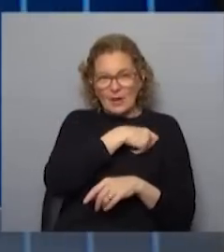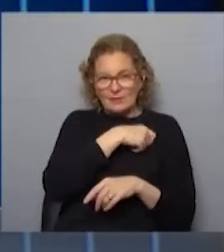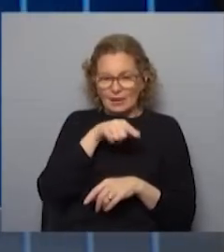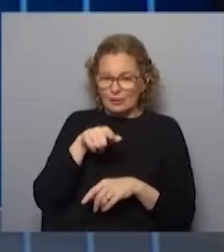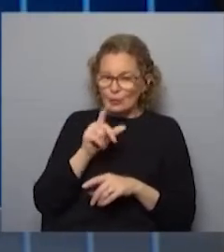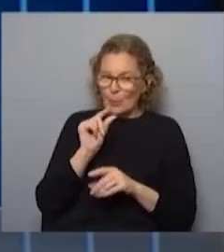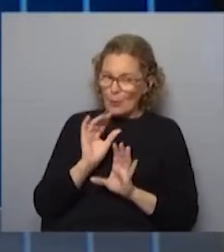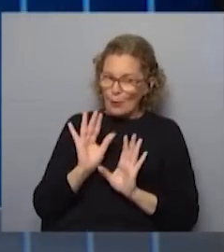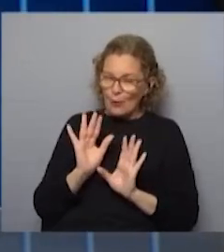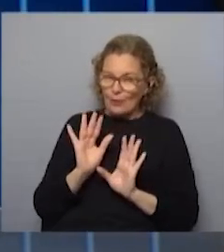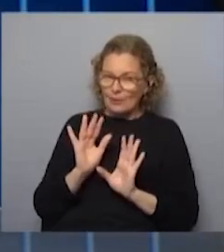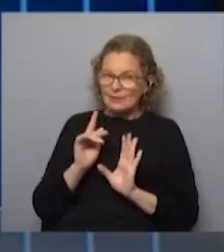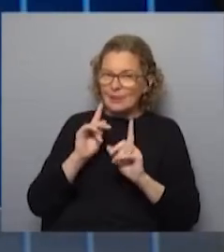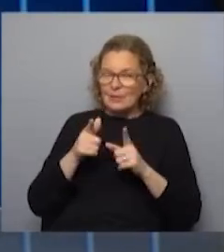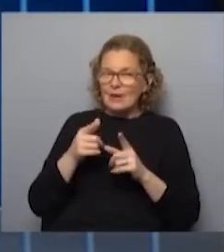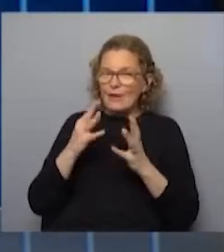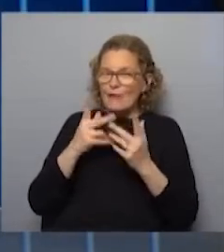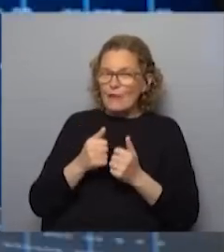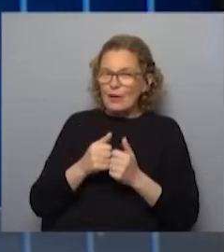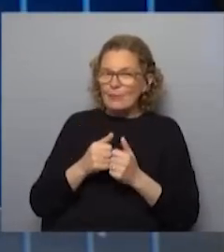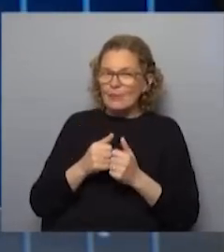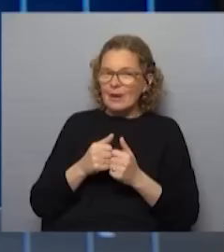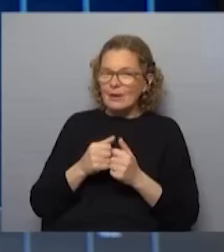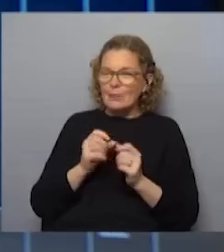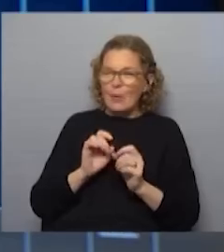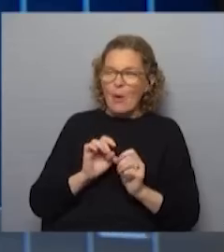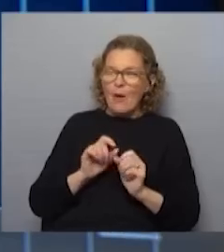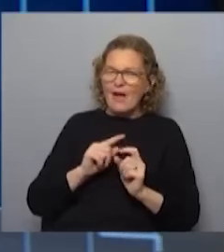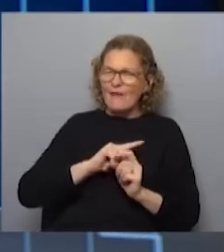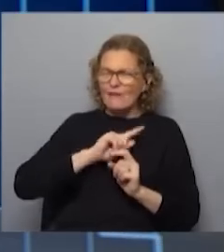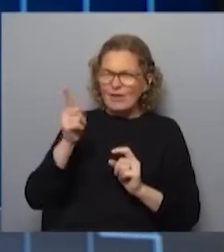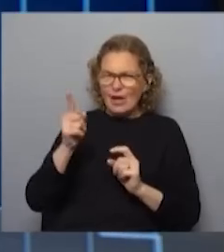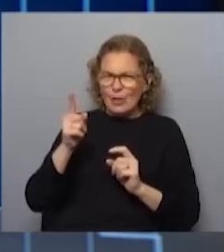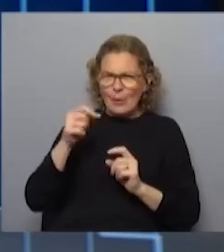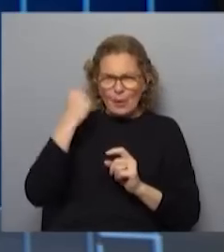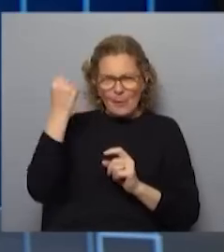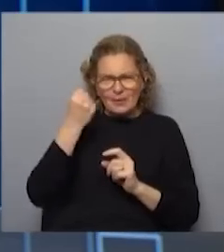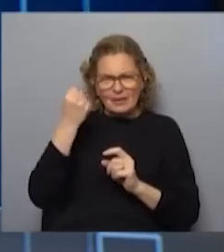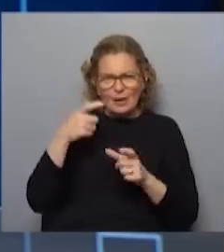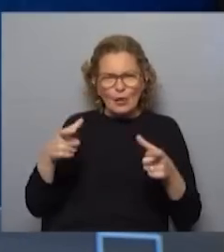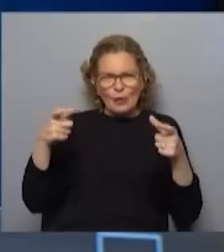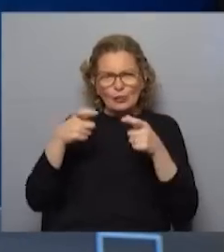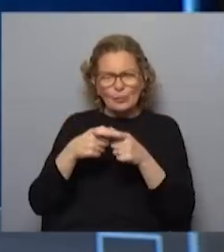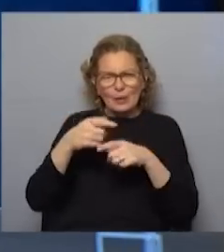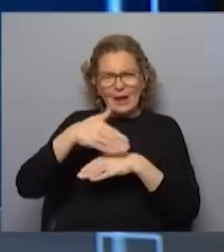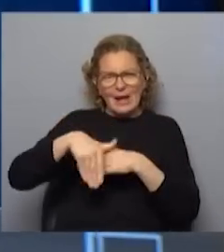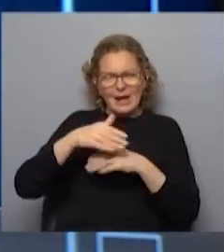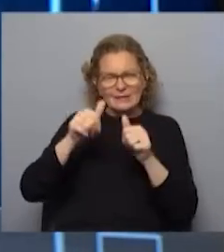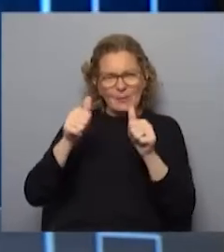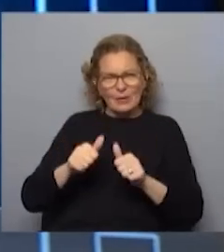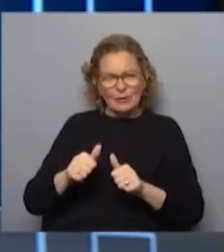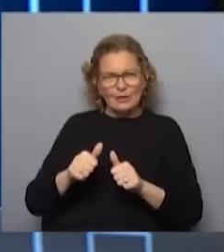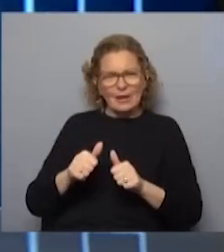cosa que intervino en forma activa con agentes enviados especialmente que participaban de las reuniones en la calle Maldonado